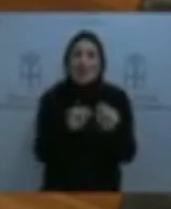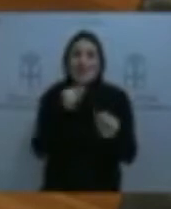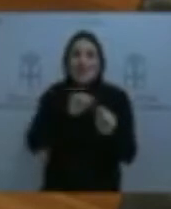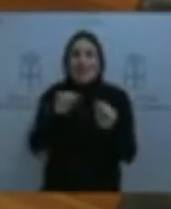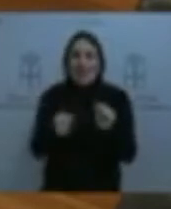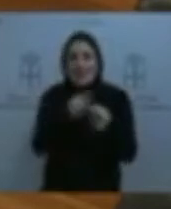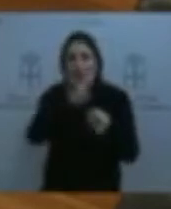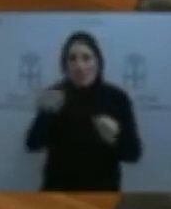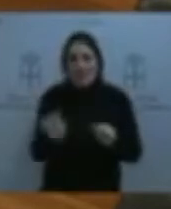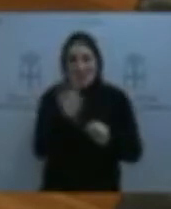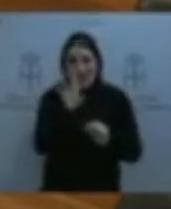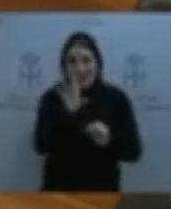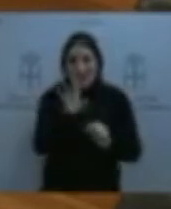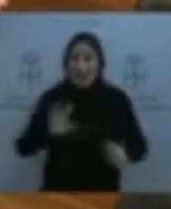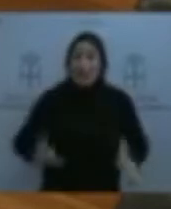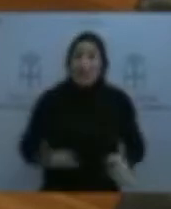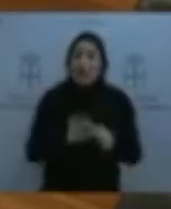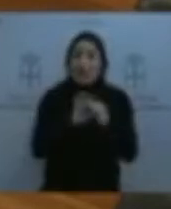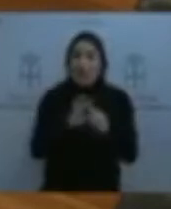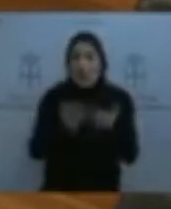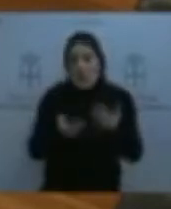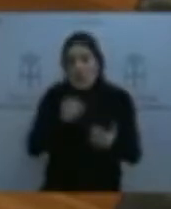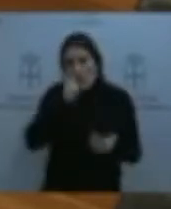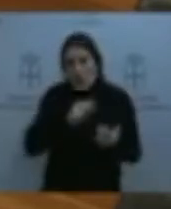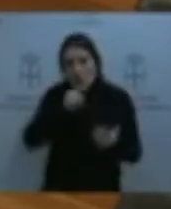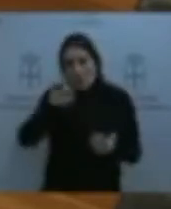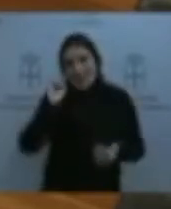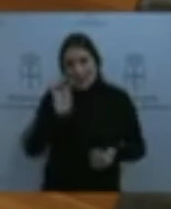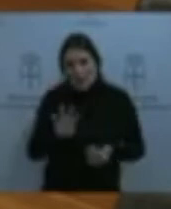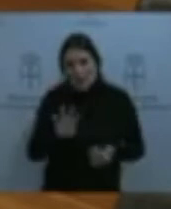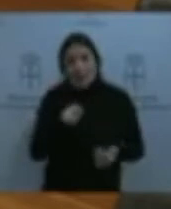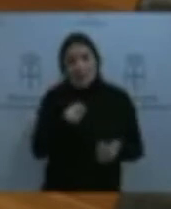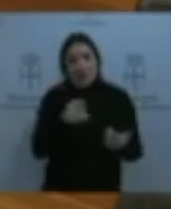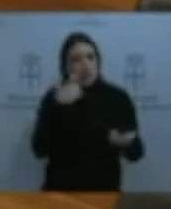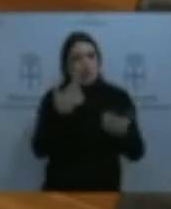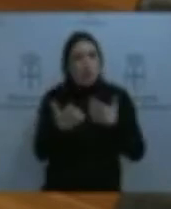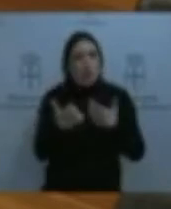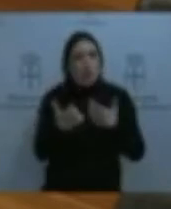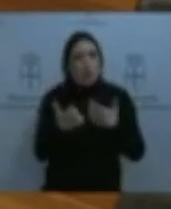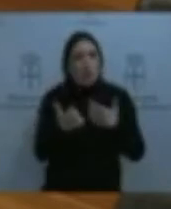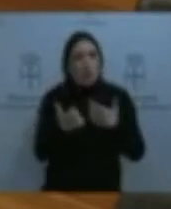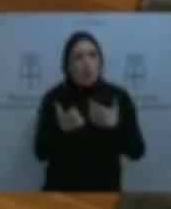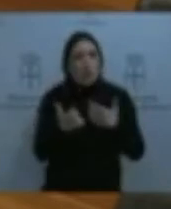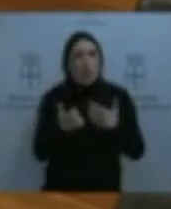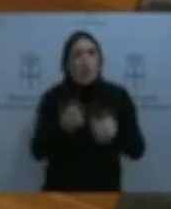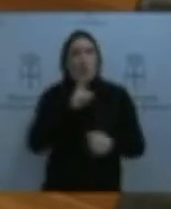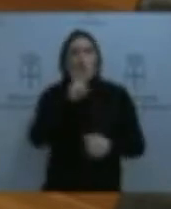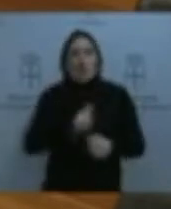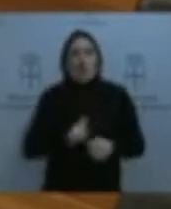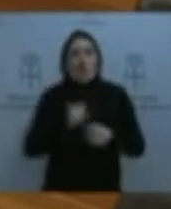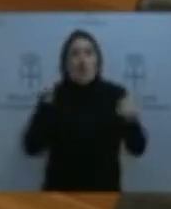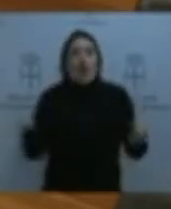el 2015, en relación con el anterior, el 14, lo cual denota una actuación de la Fundación